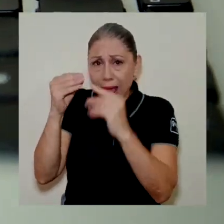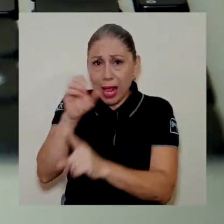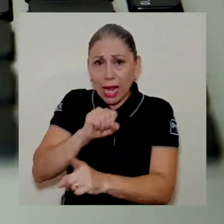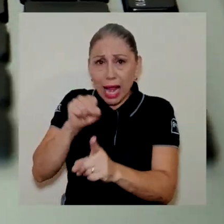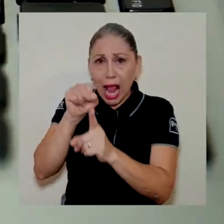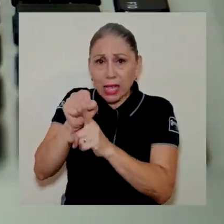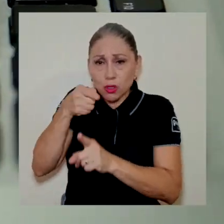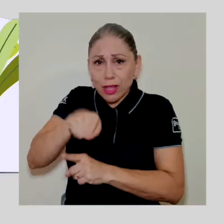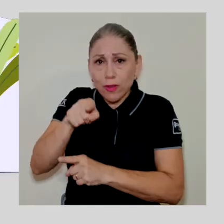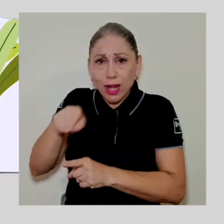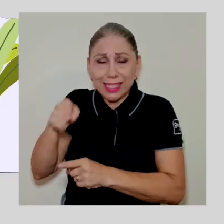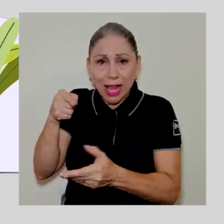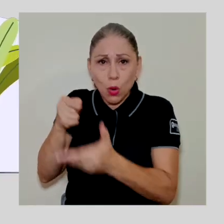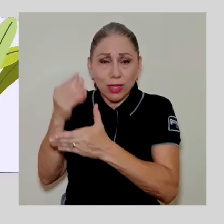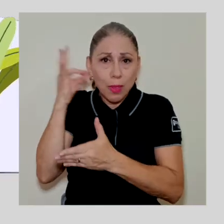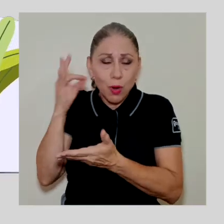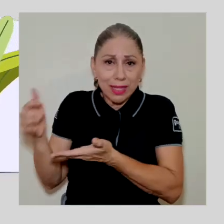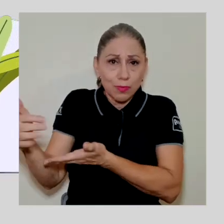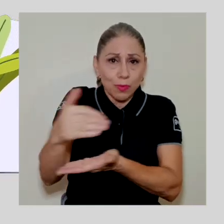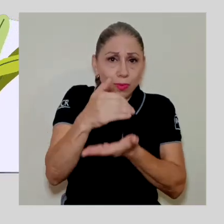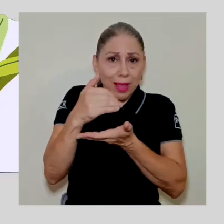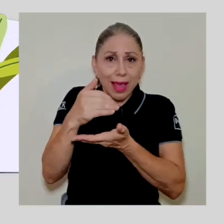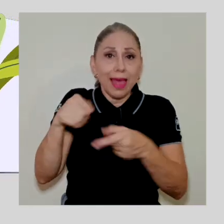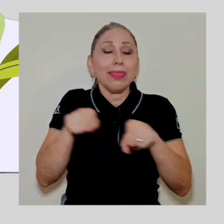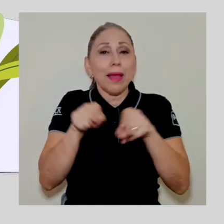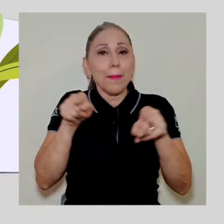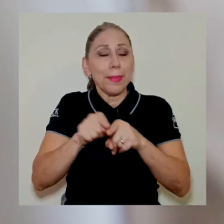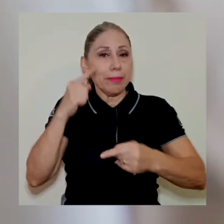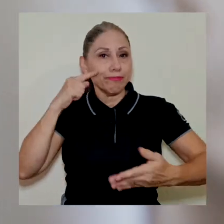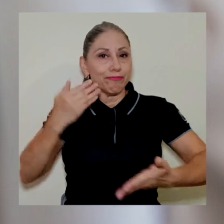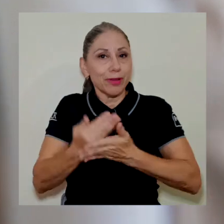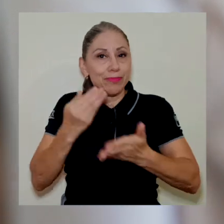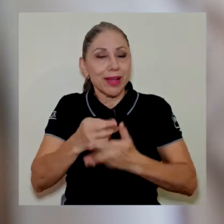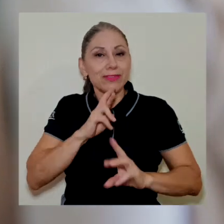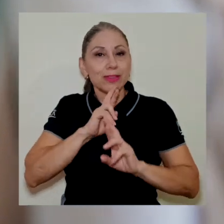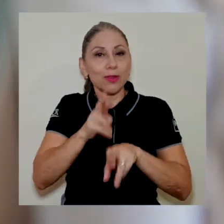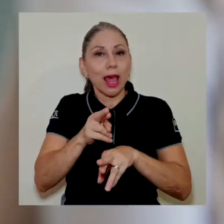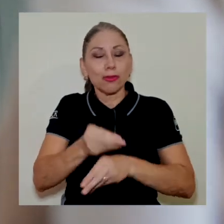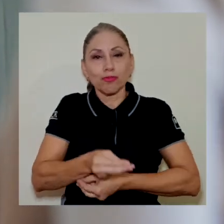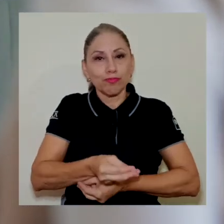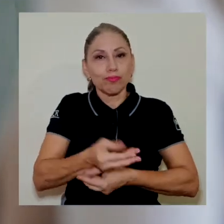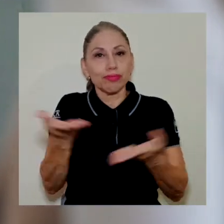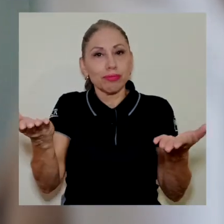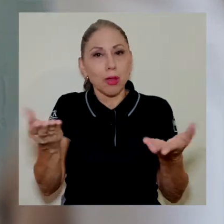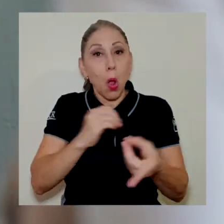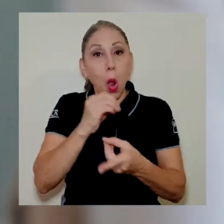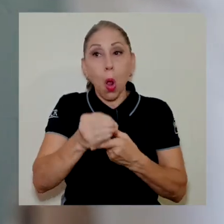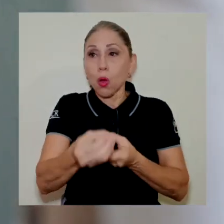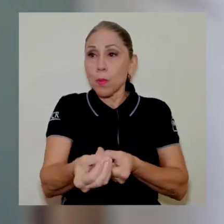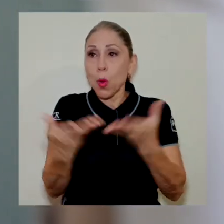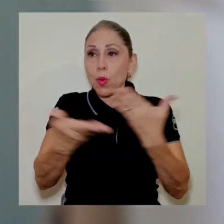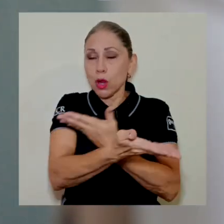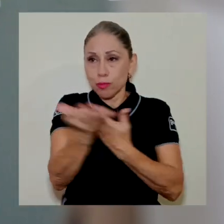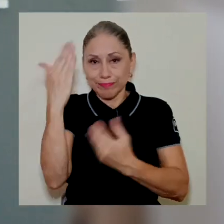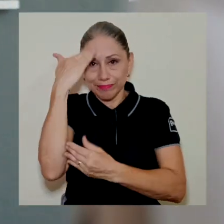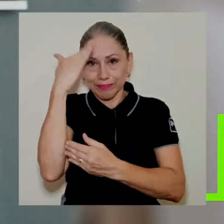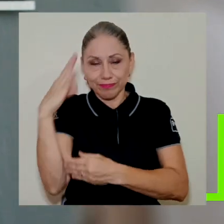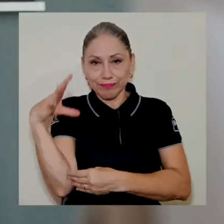violencia contra las mujeres, sino también evidenciar los resultados, darlos a conocer o hacerlos de conocimiento